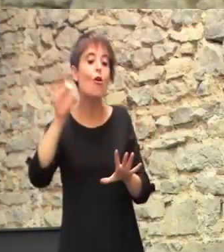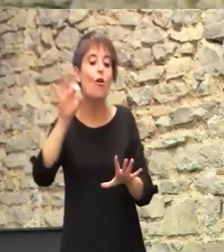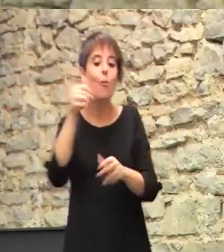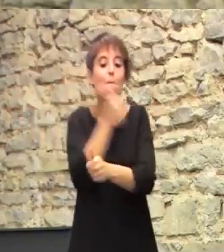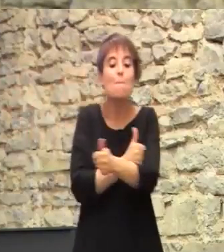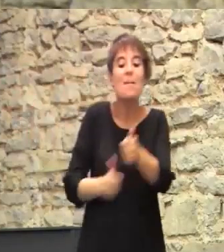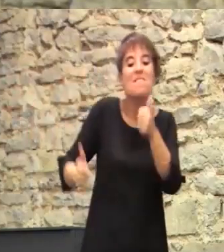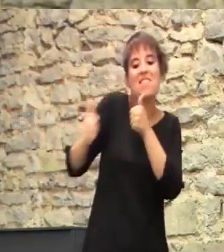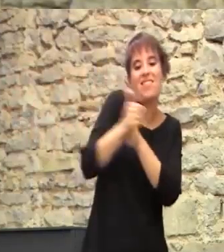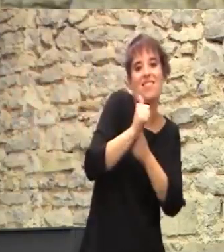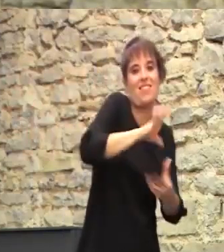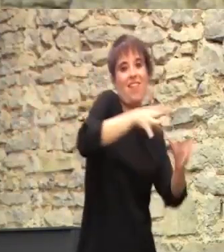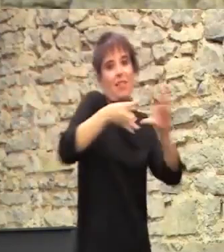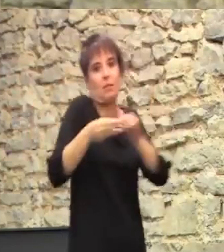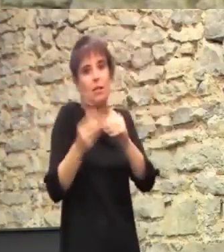adaptativas